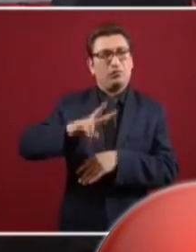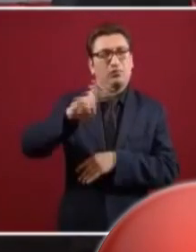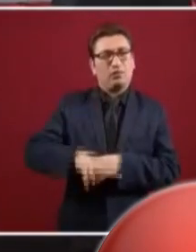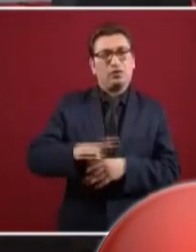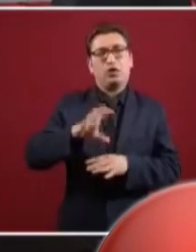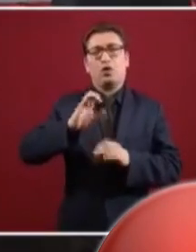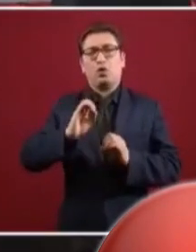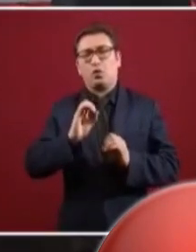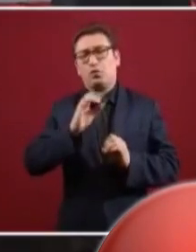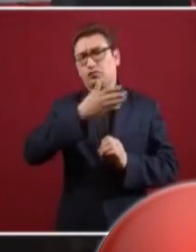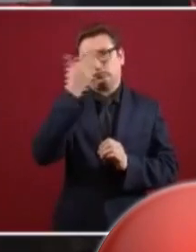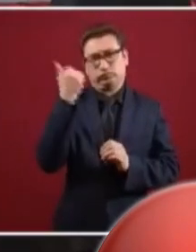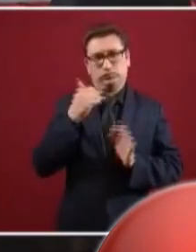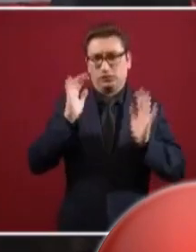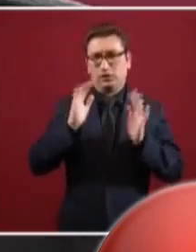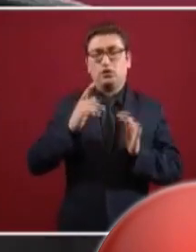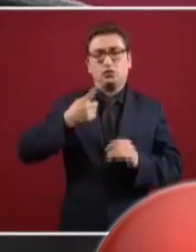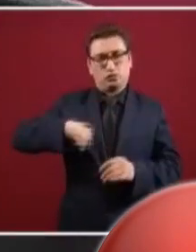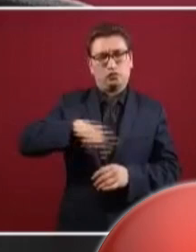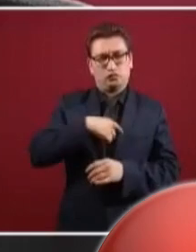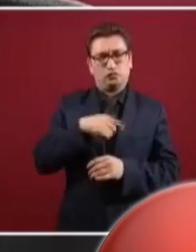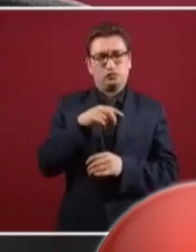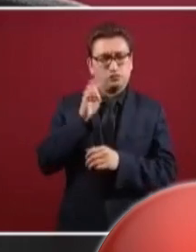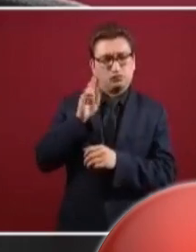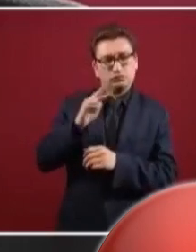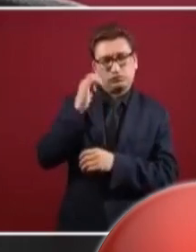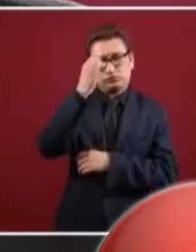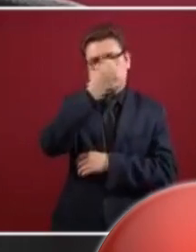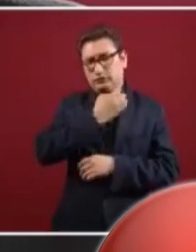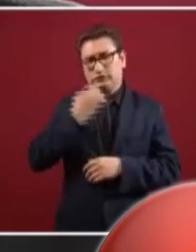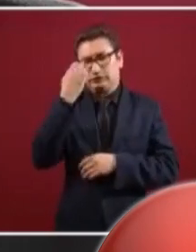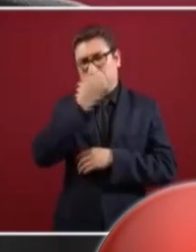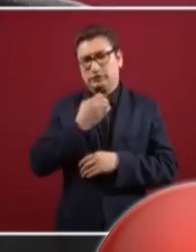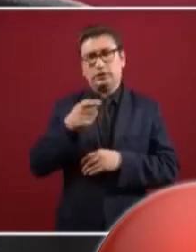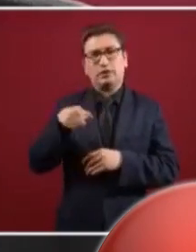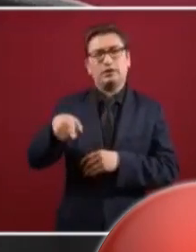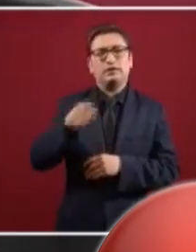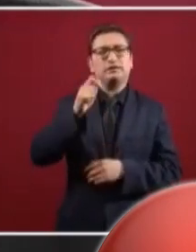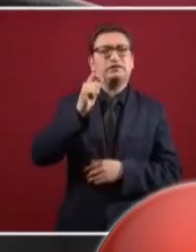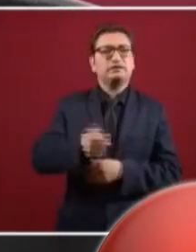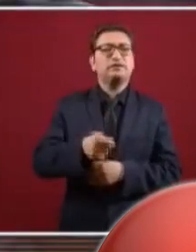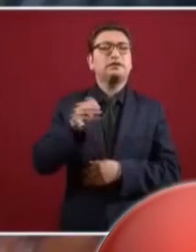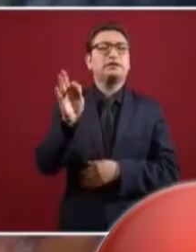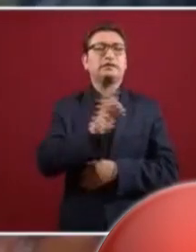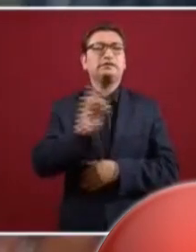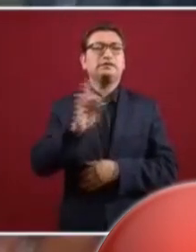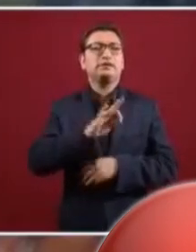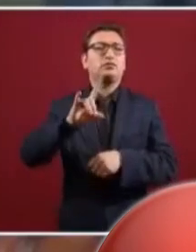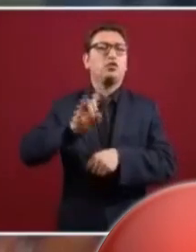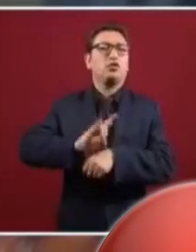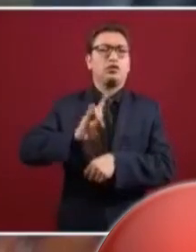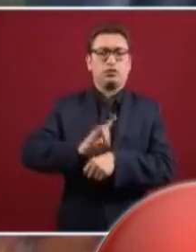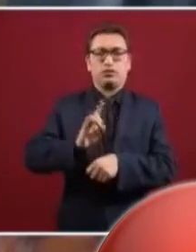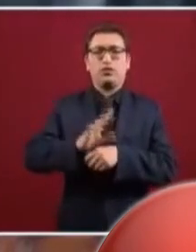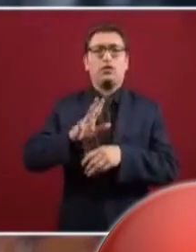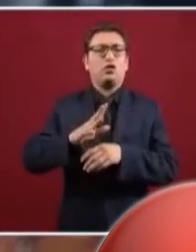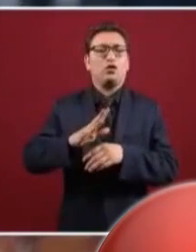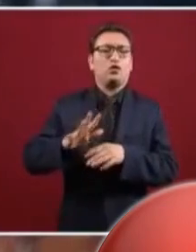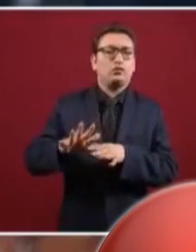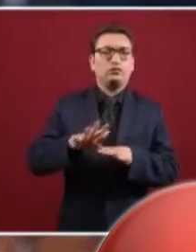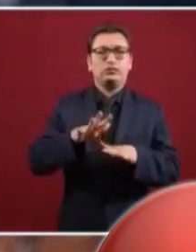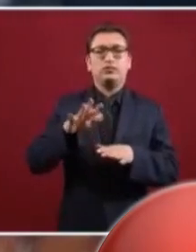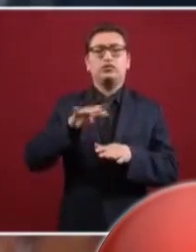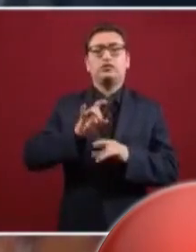o no. Pudimos determinar en un análisis de imágenes que se trataba quizás de un simulacro, pero se supo muchas